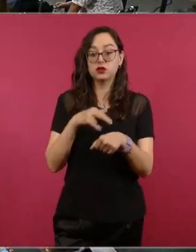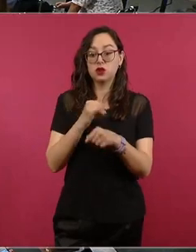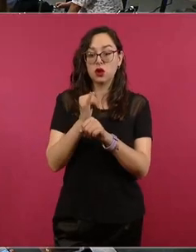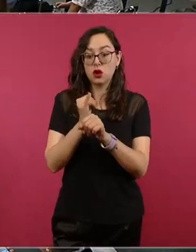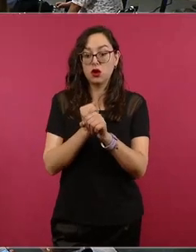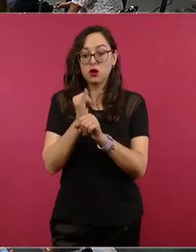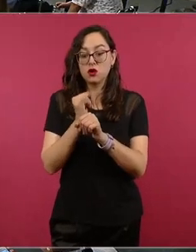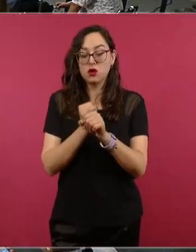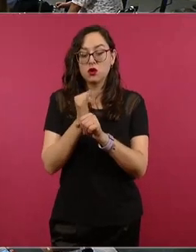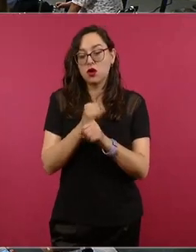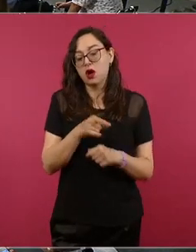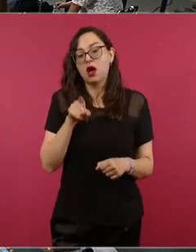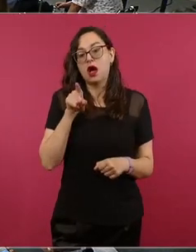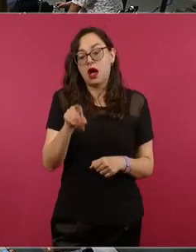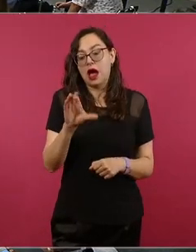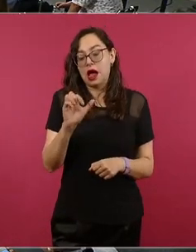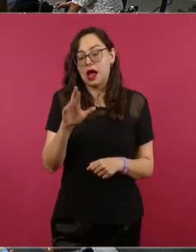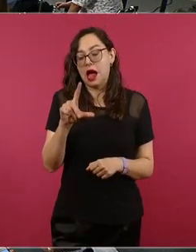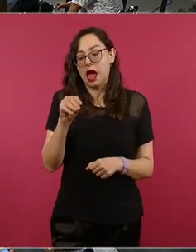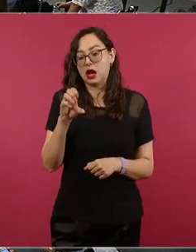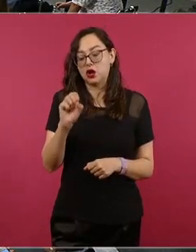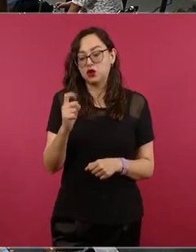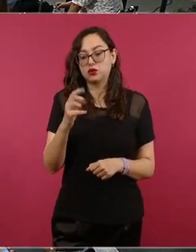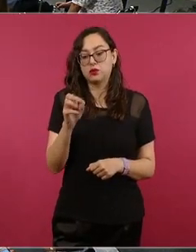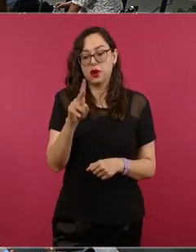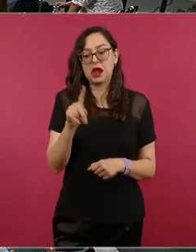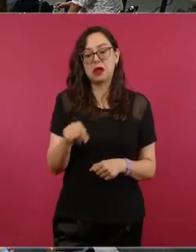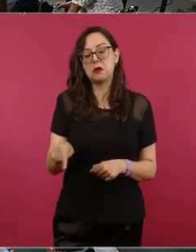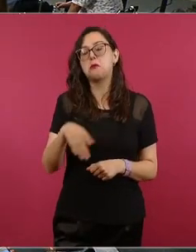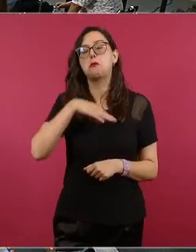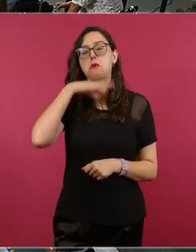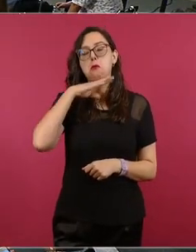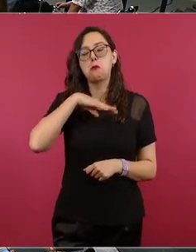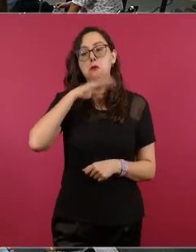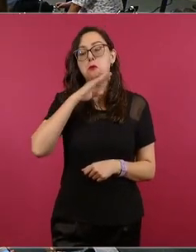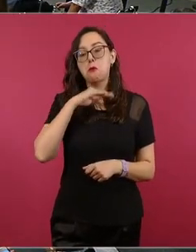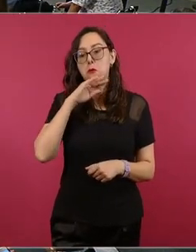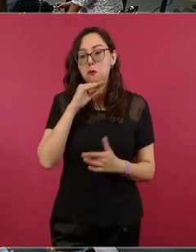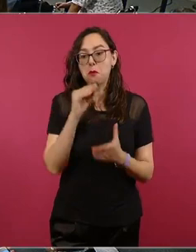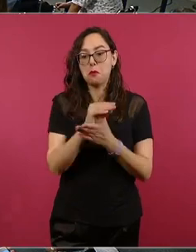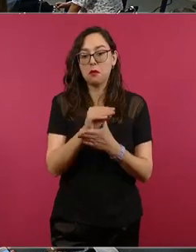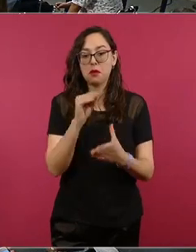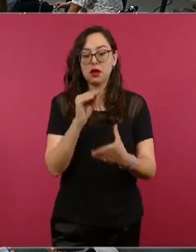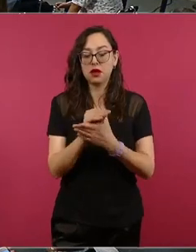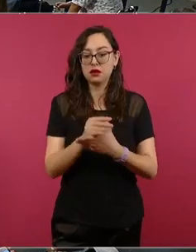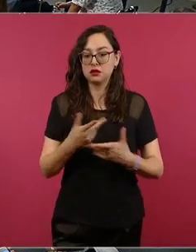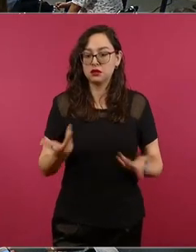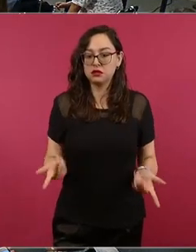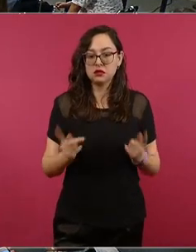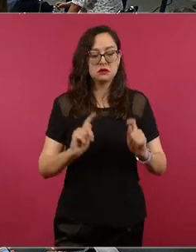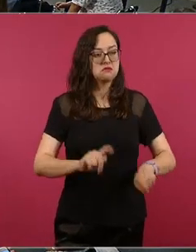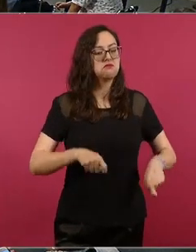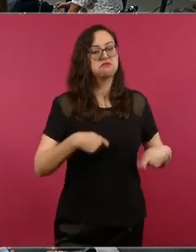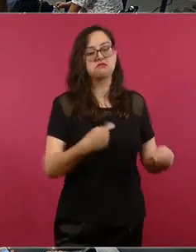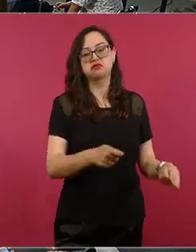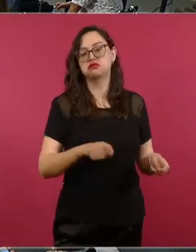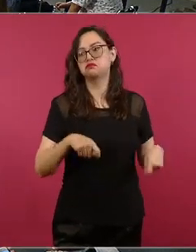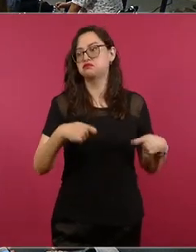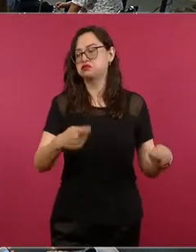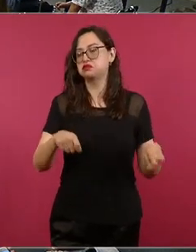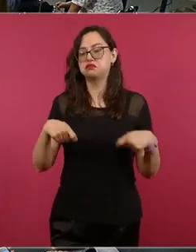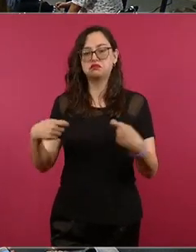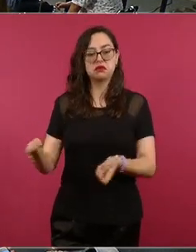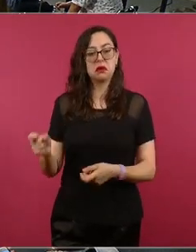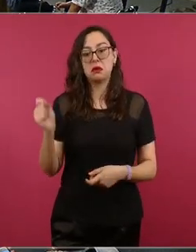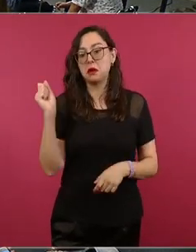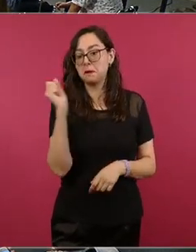vista ciega del doctor Carlos Pérez Telles, en donde asignan pozos de manera sin control, descaradamente, a las mismas